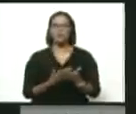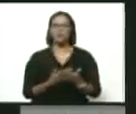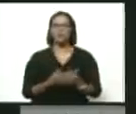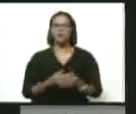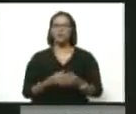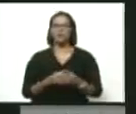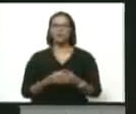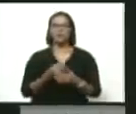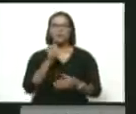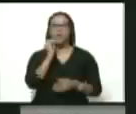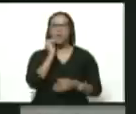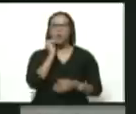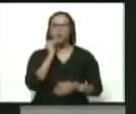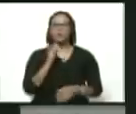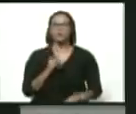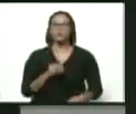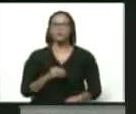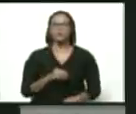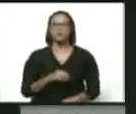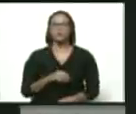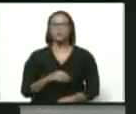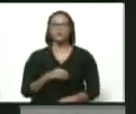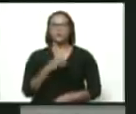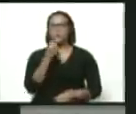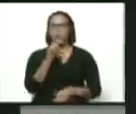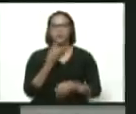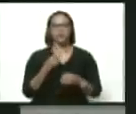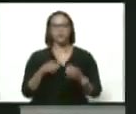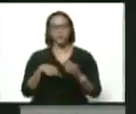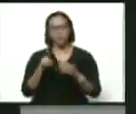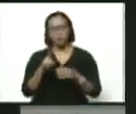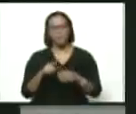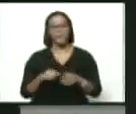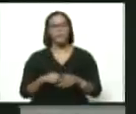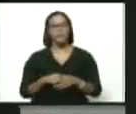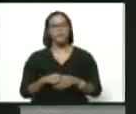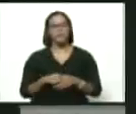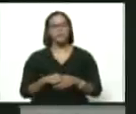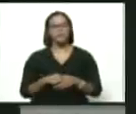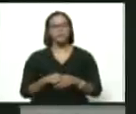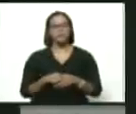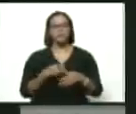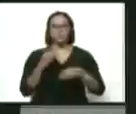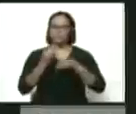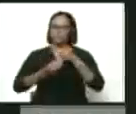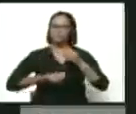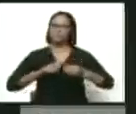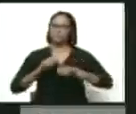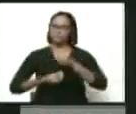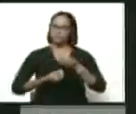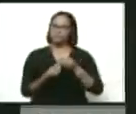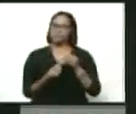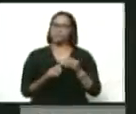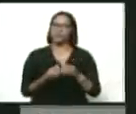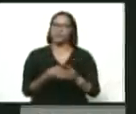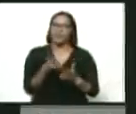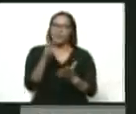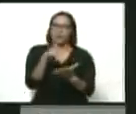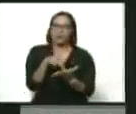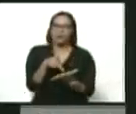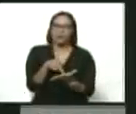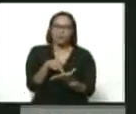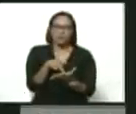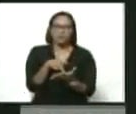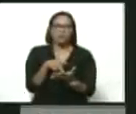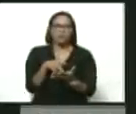la juventud. Bueno, vamos a garantizar que en la parte presencial de arranque